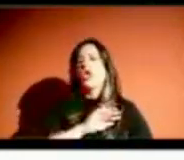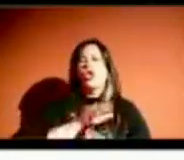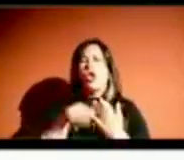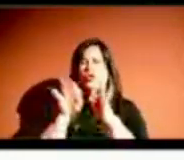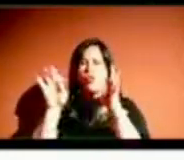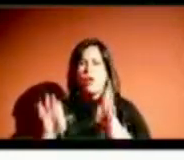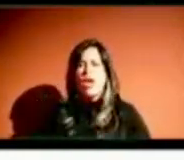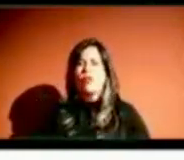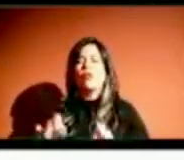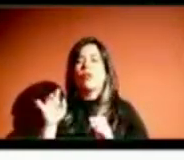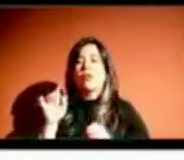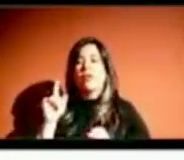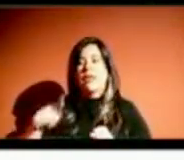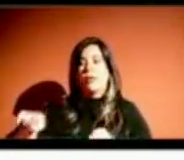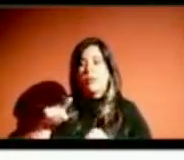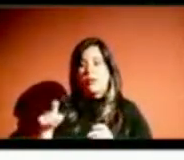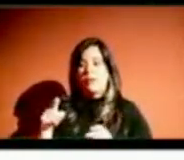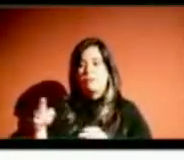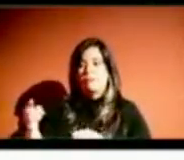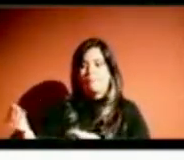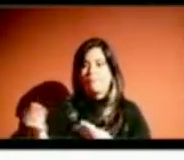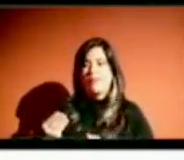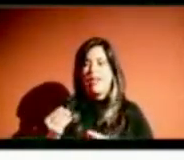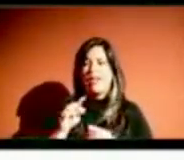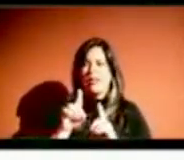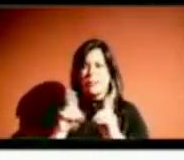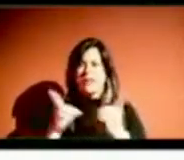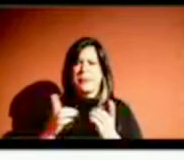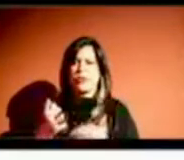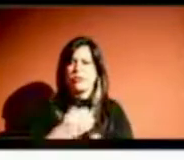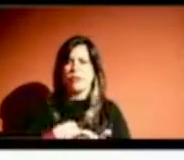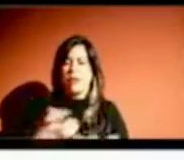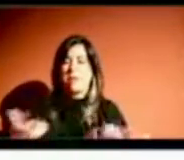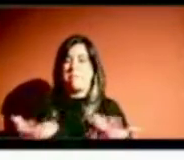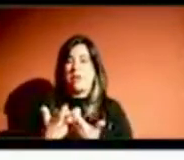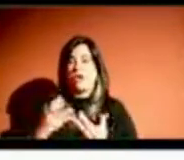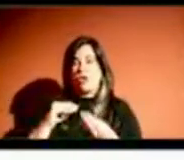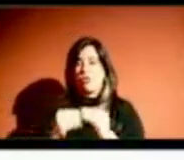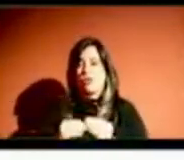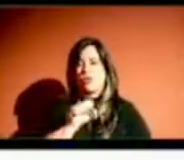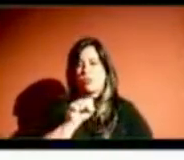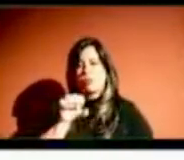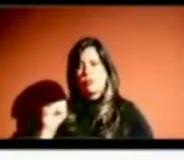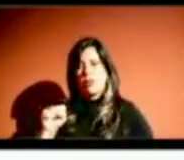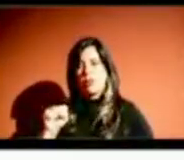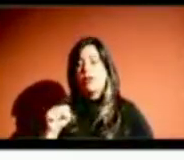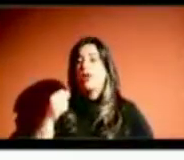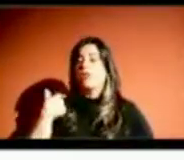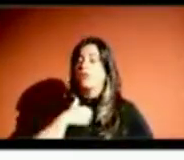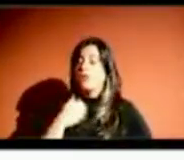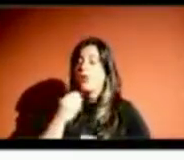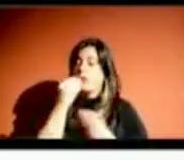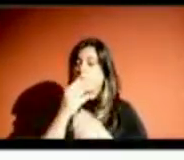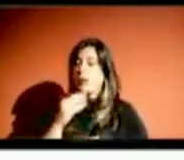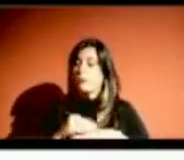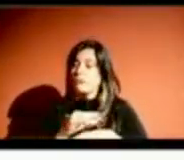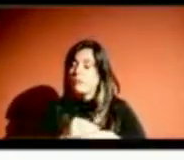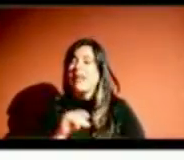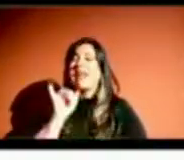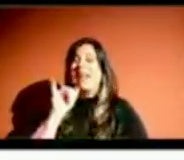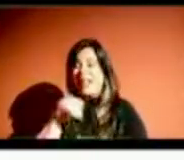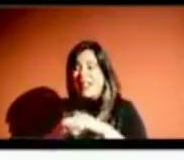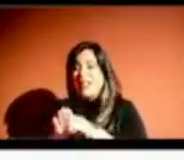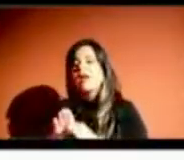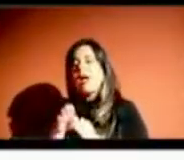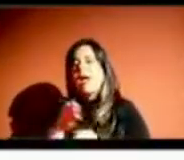formularios que se han recibido en el Departamento de Hacienda bajo su número de seguro social. Le exhortamos a que acceda a este